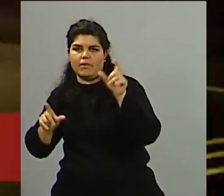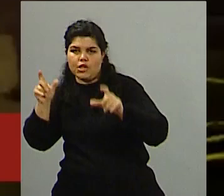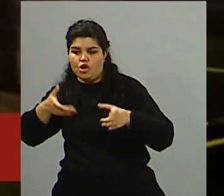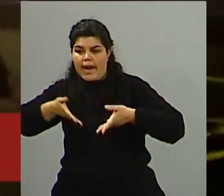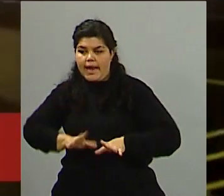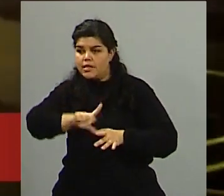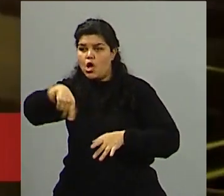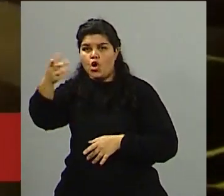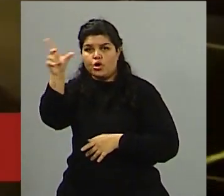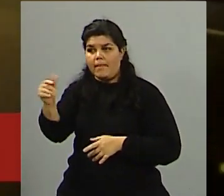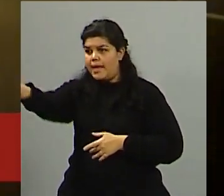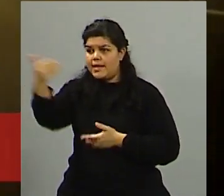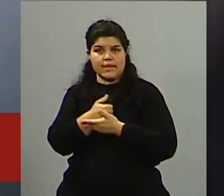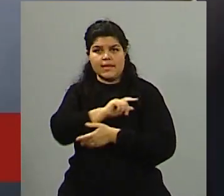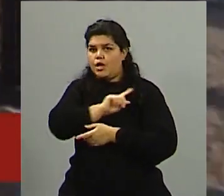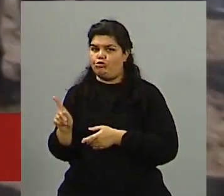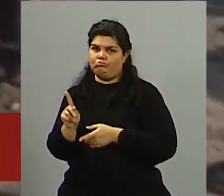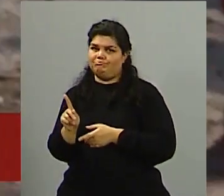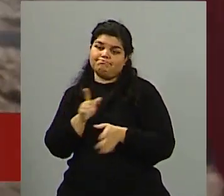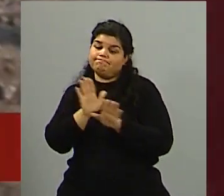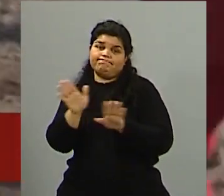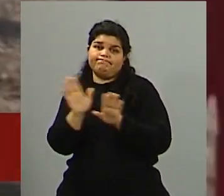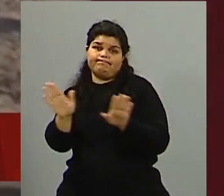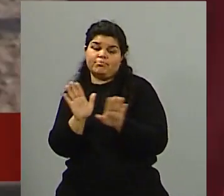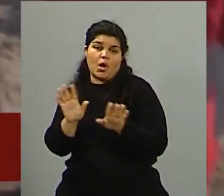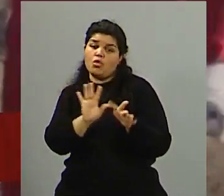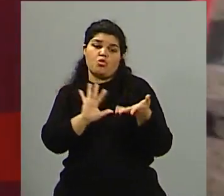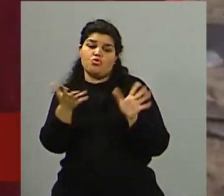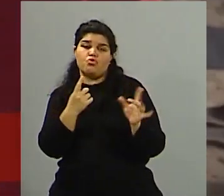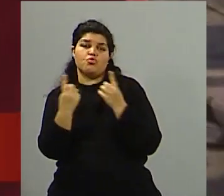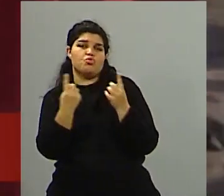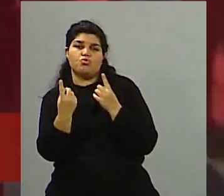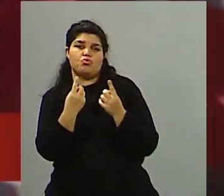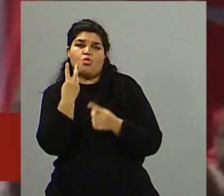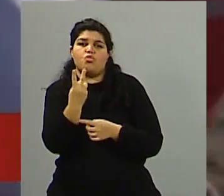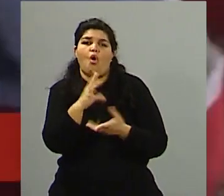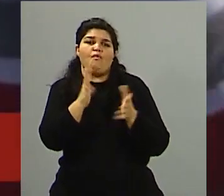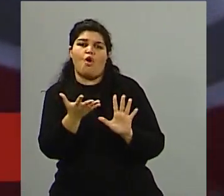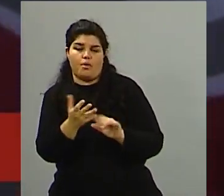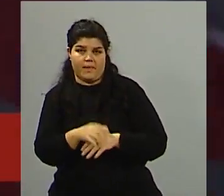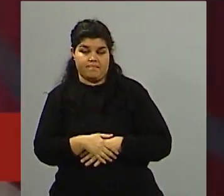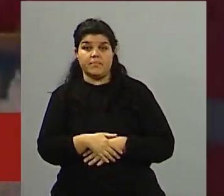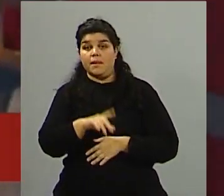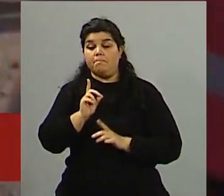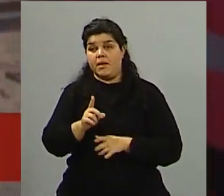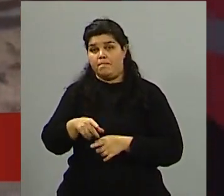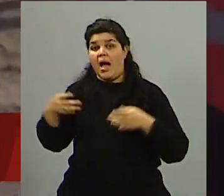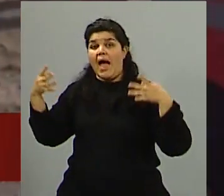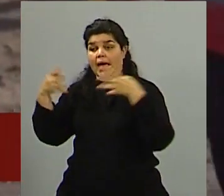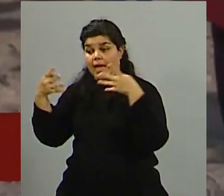guerra, hay un compromiso por parte de Europa que se hizo en la cumbre de la OTAN, lo van a